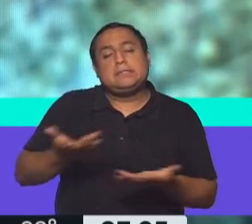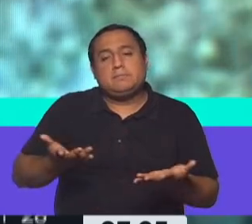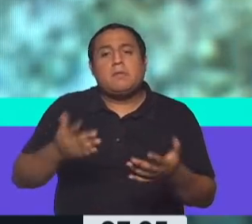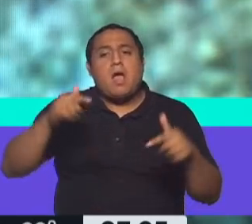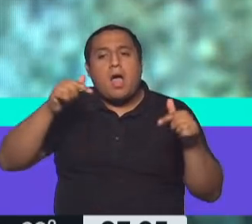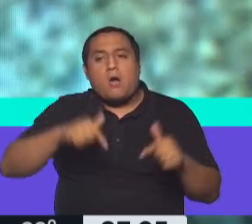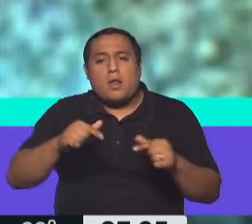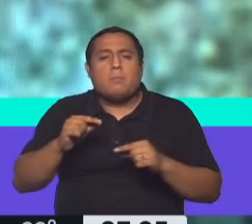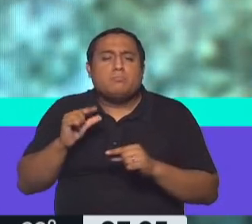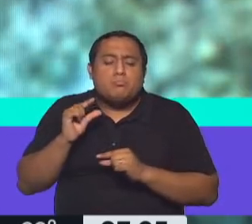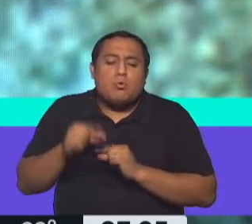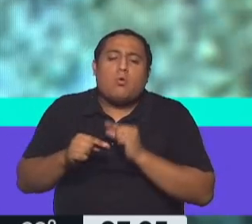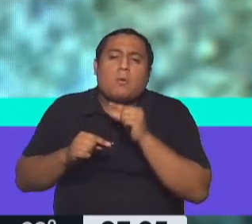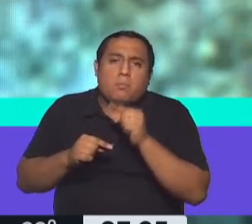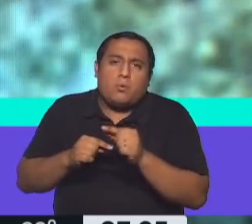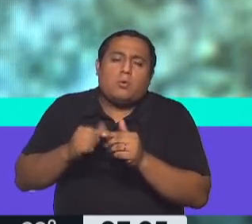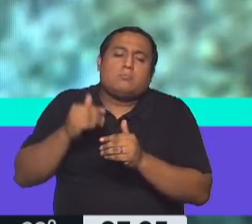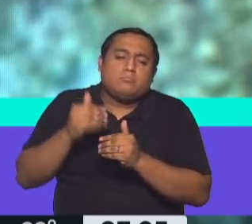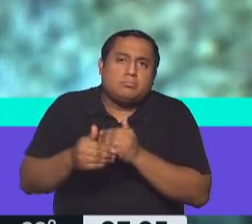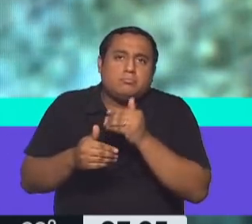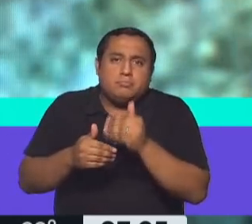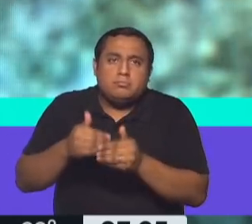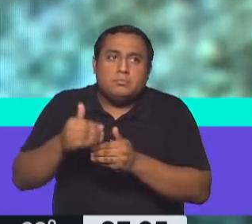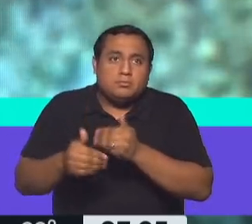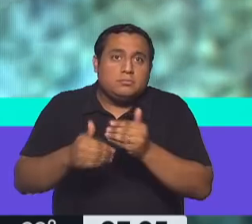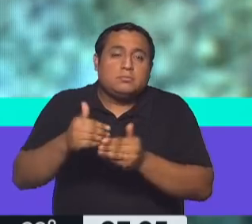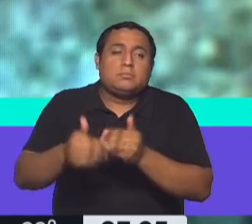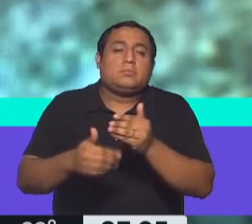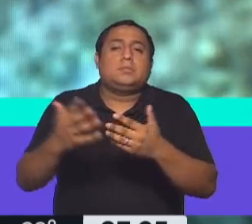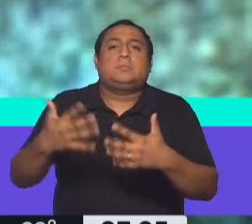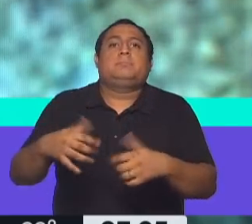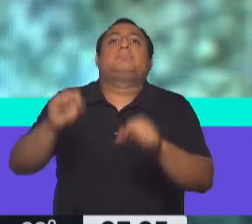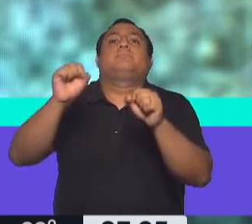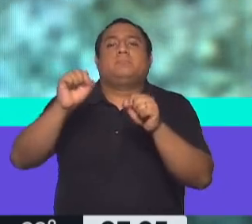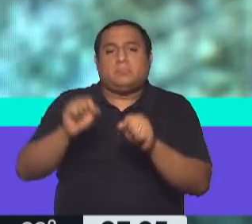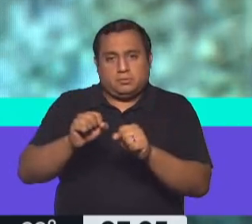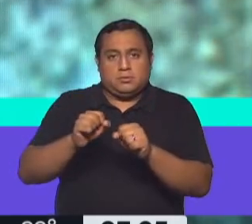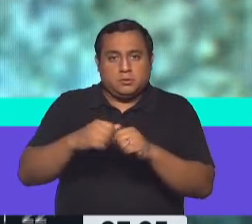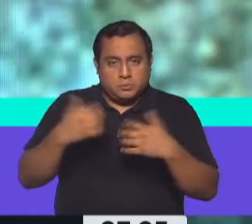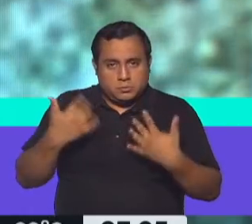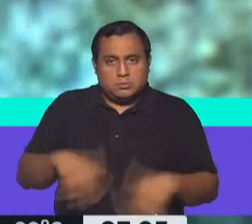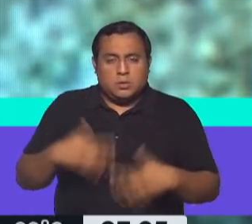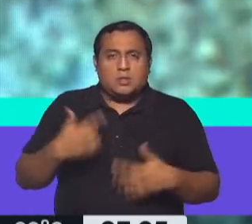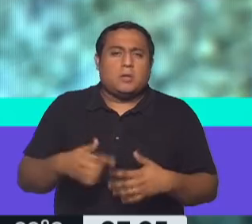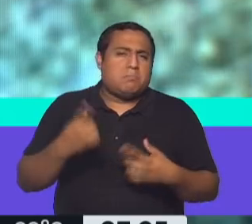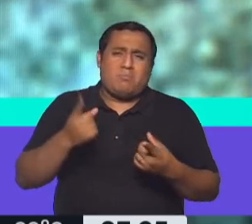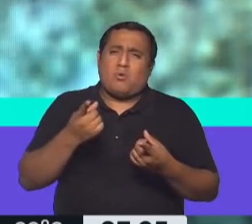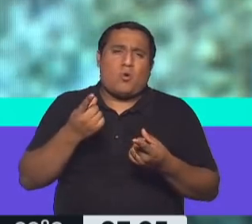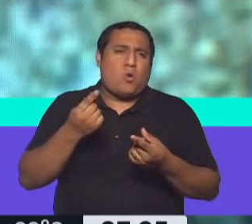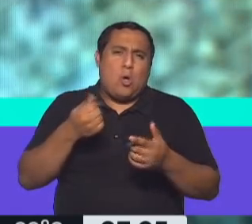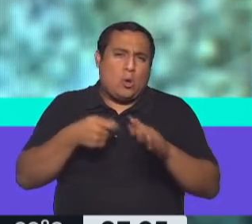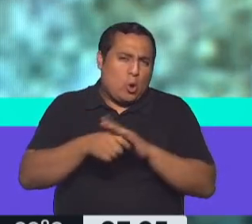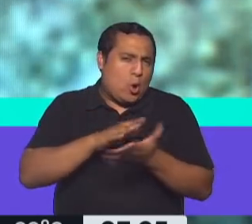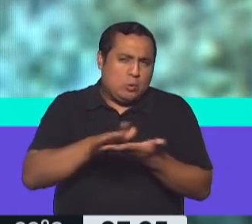paso escalonado, un eslabón tras otro, para llegar acaso a una de las mayores causas de corrupción judicial en la Argentina.